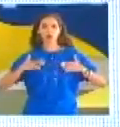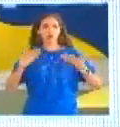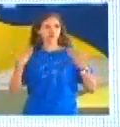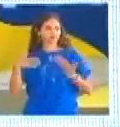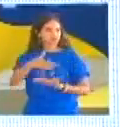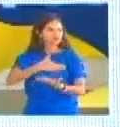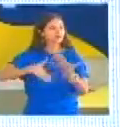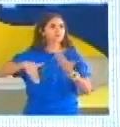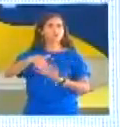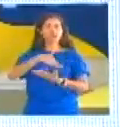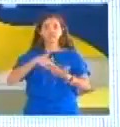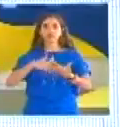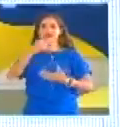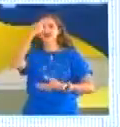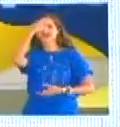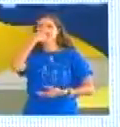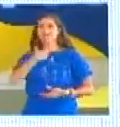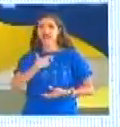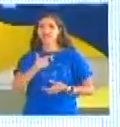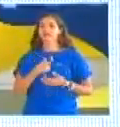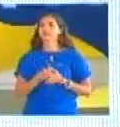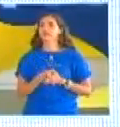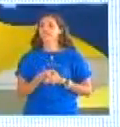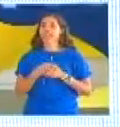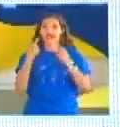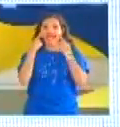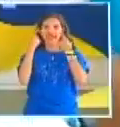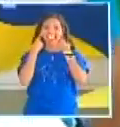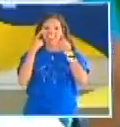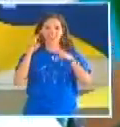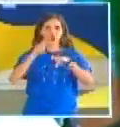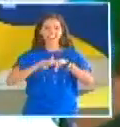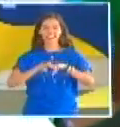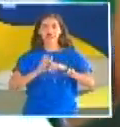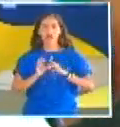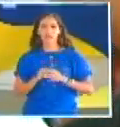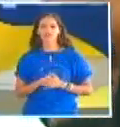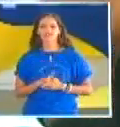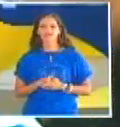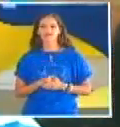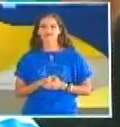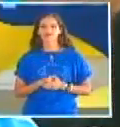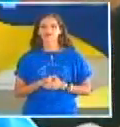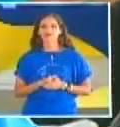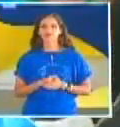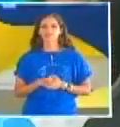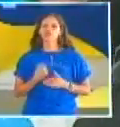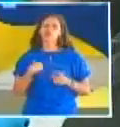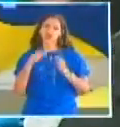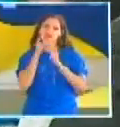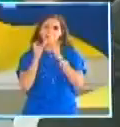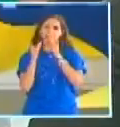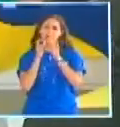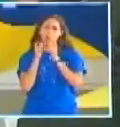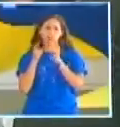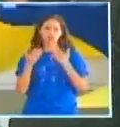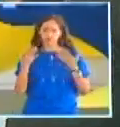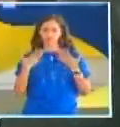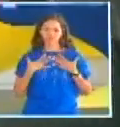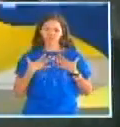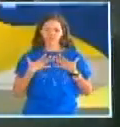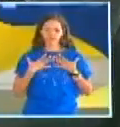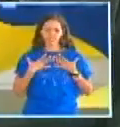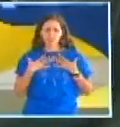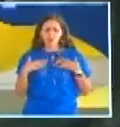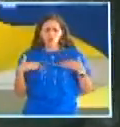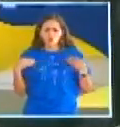más dignidad. Hay que ver la dignidad con que nos sentamos. Yo les pregunto humildemente,